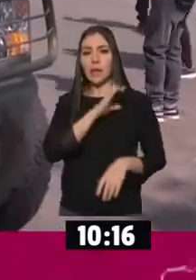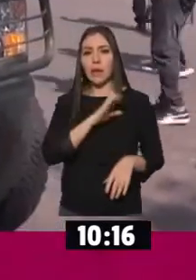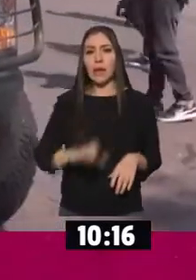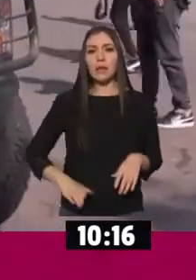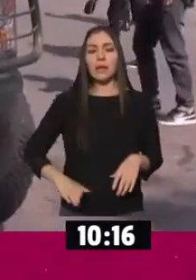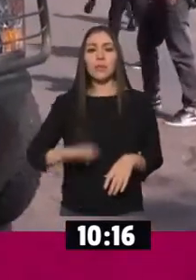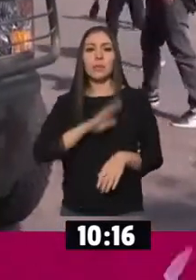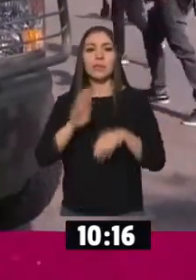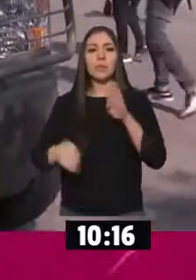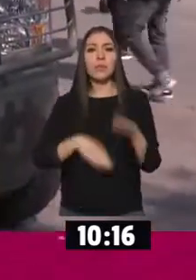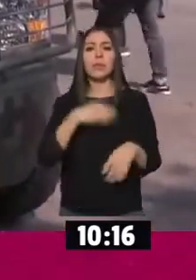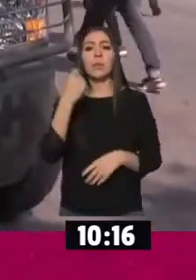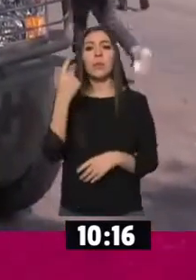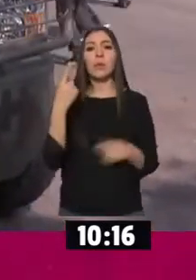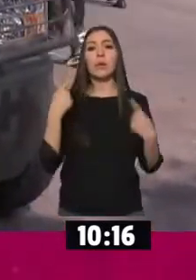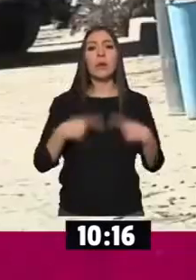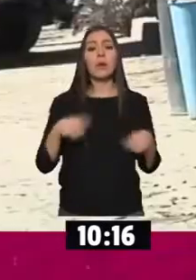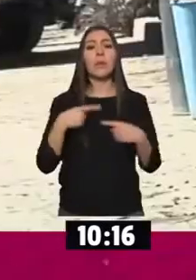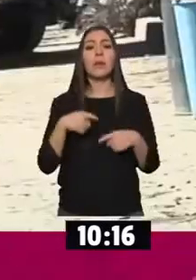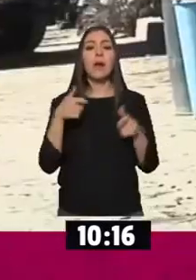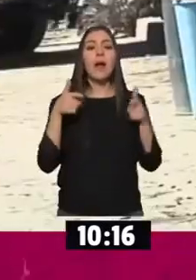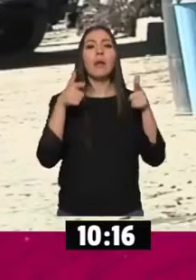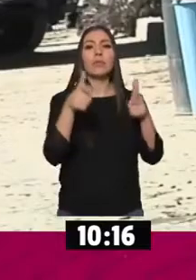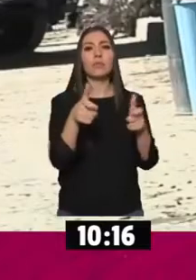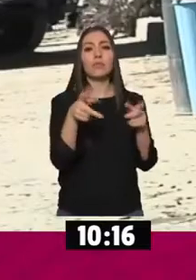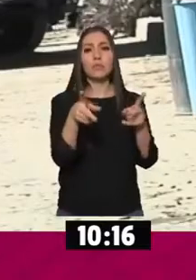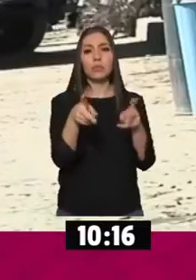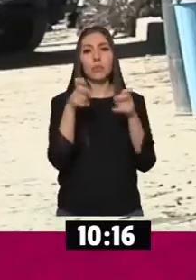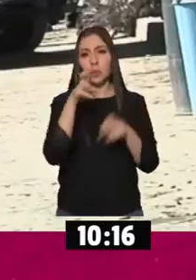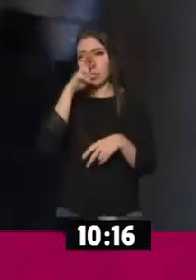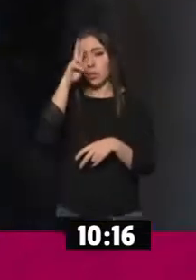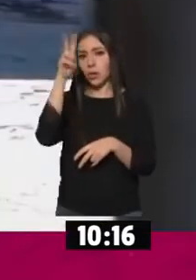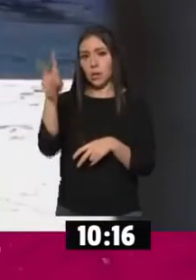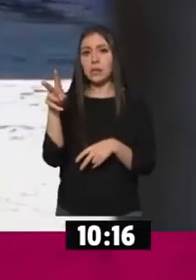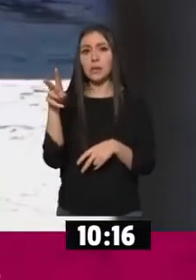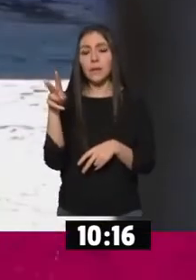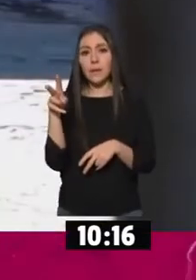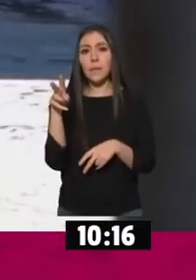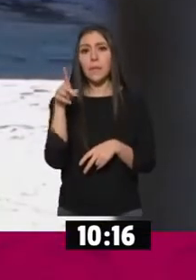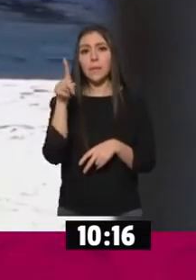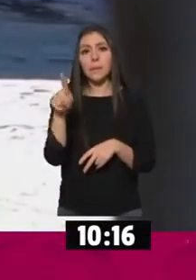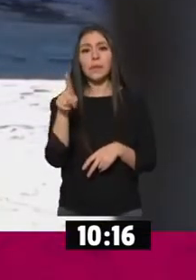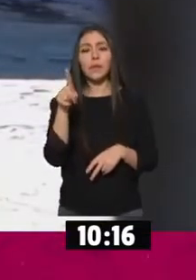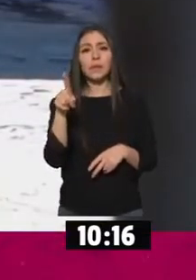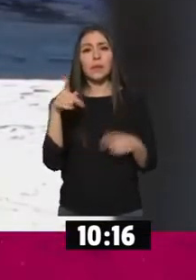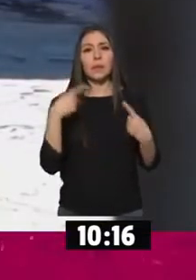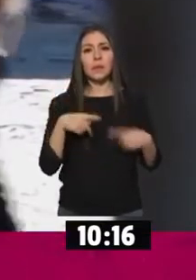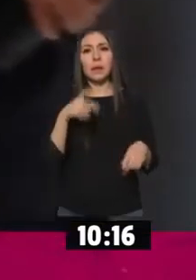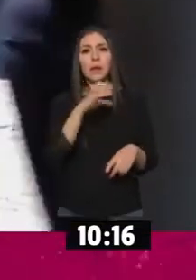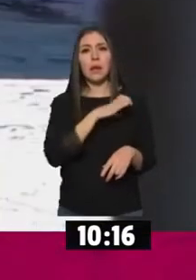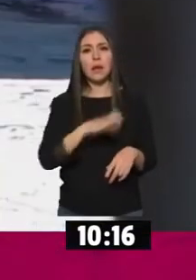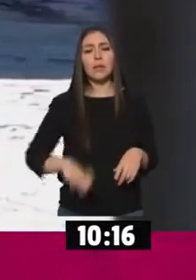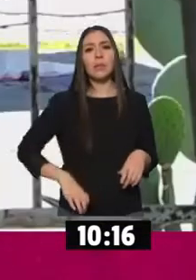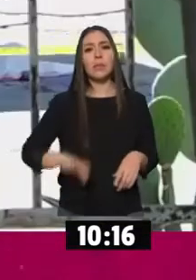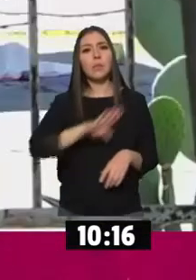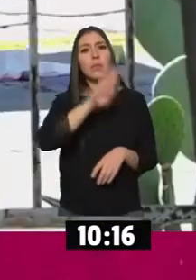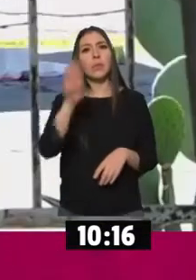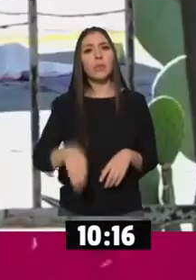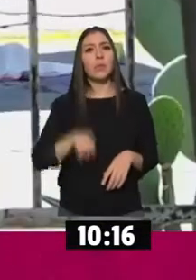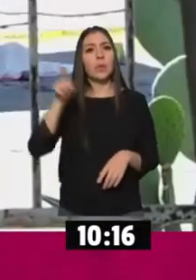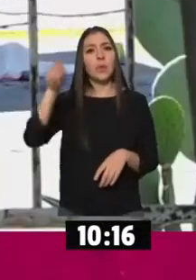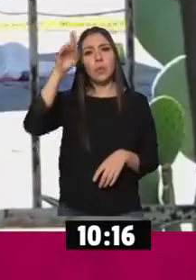trató de una víctima de un asalto con violencia, un candidato que perdió la vida ya en